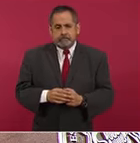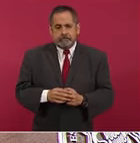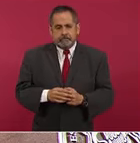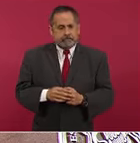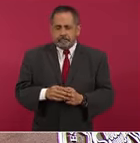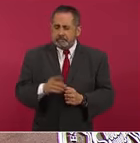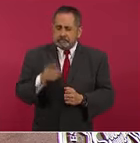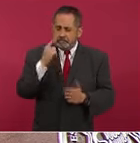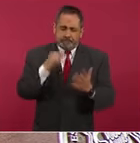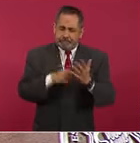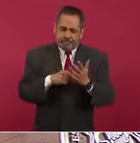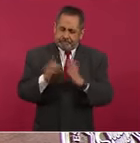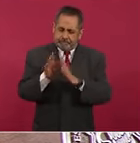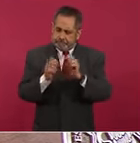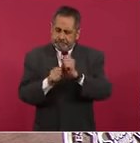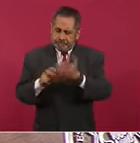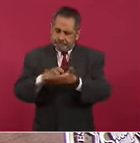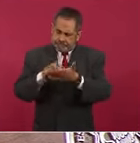garantizar